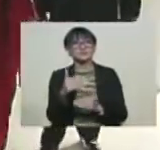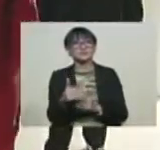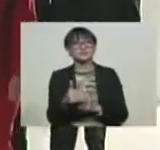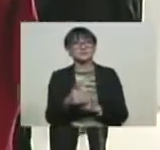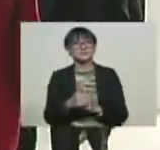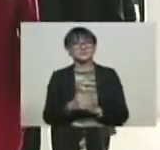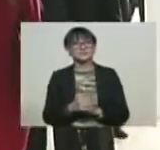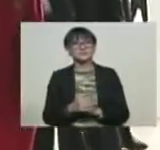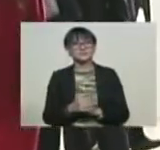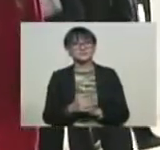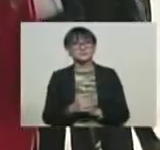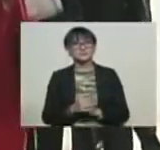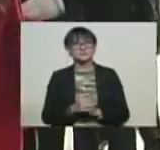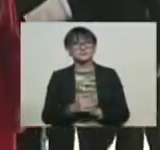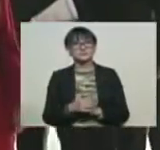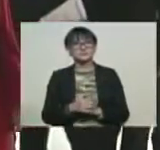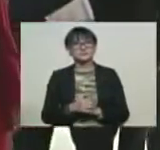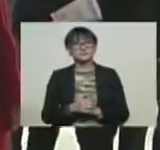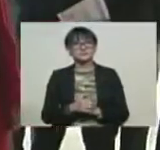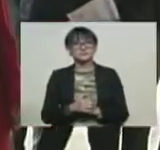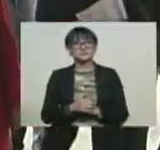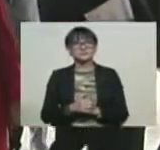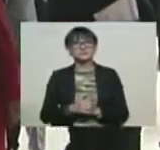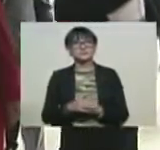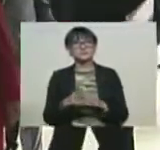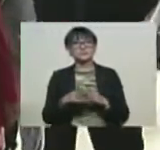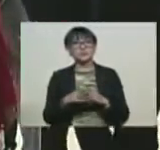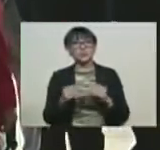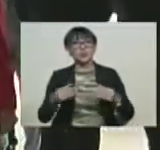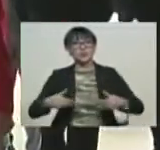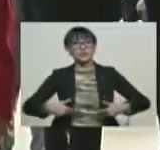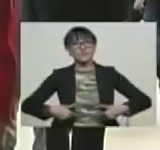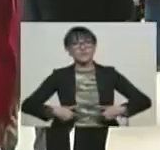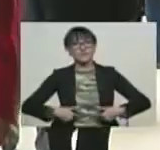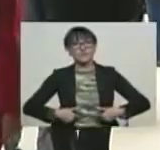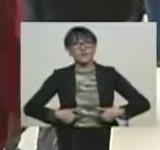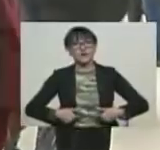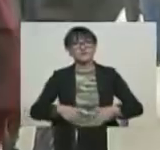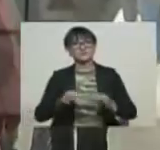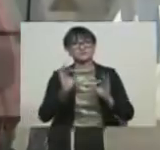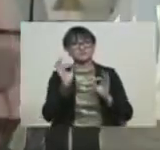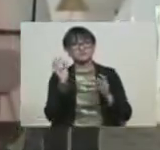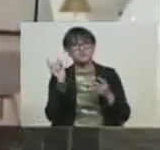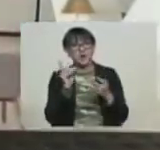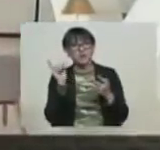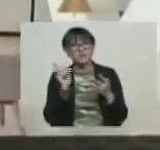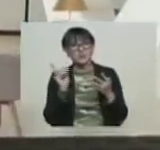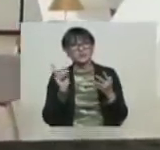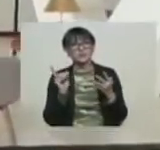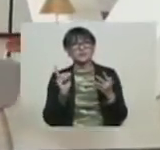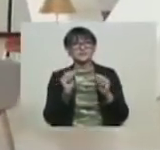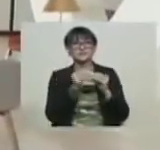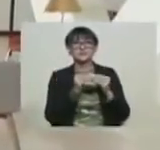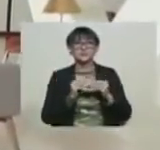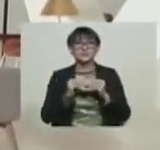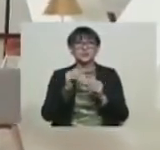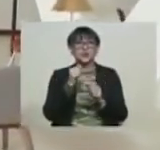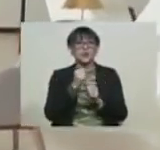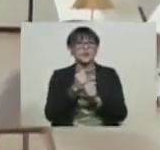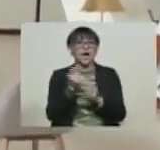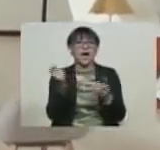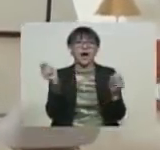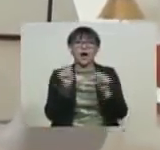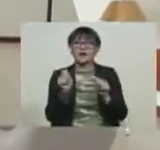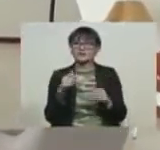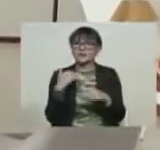se dieron, de todo el esfuerzo a detalle que se hizo como quien restaura una obra de